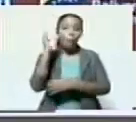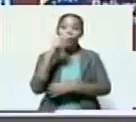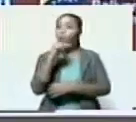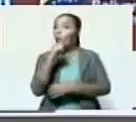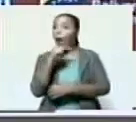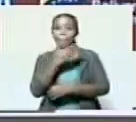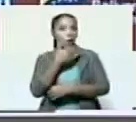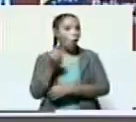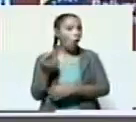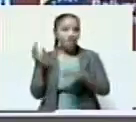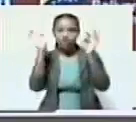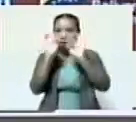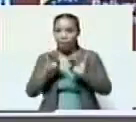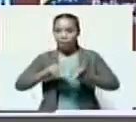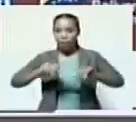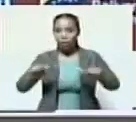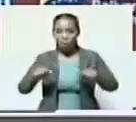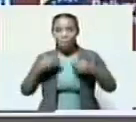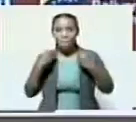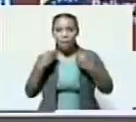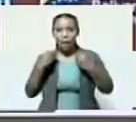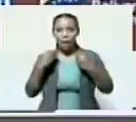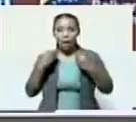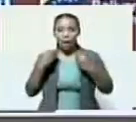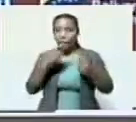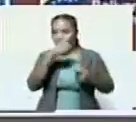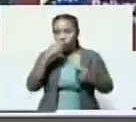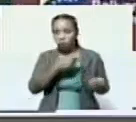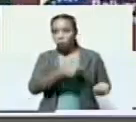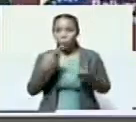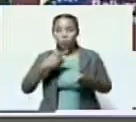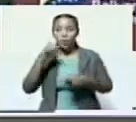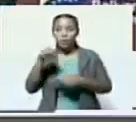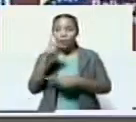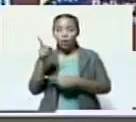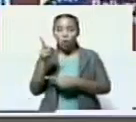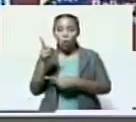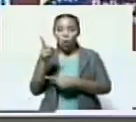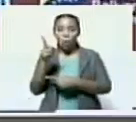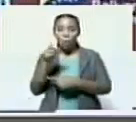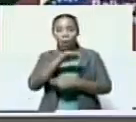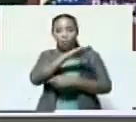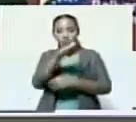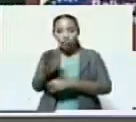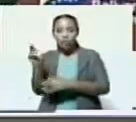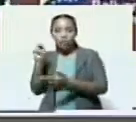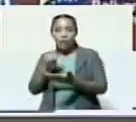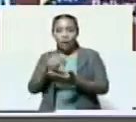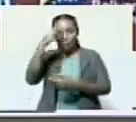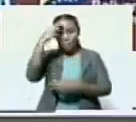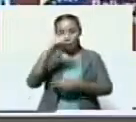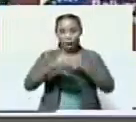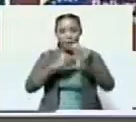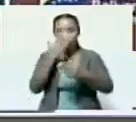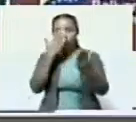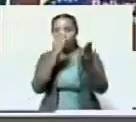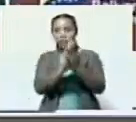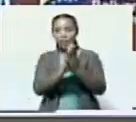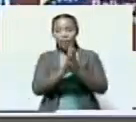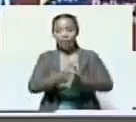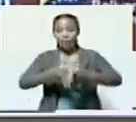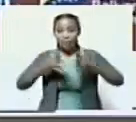mejor posición geopolítica para el tráfico de drogas, sino a través del Pacífico, para llegarle a México y permear las fronteras del